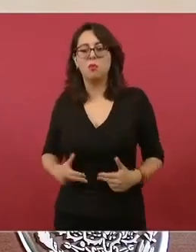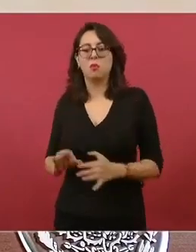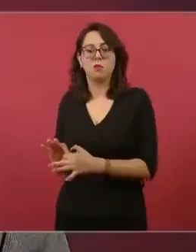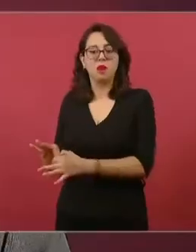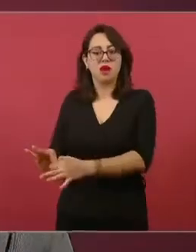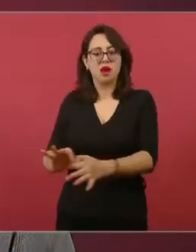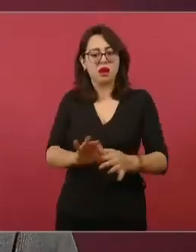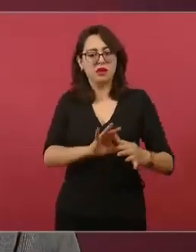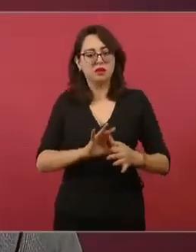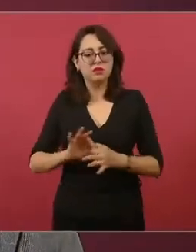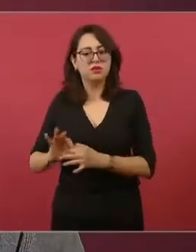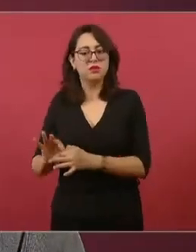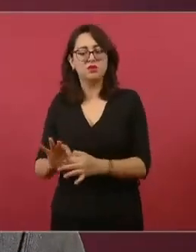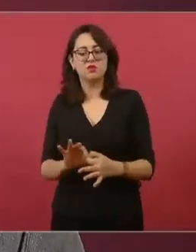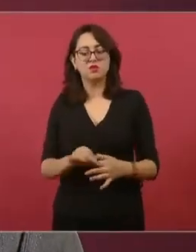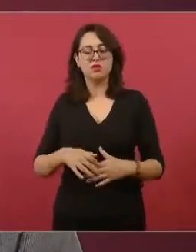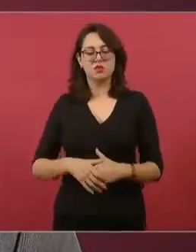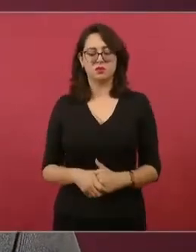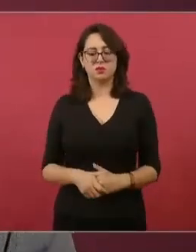porque